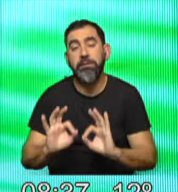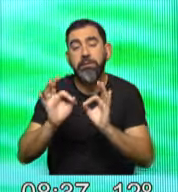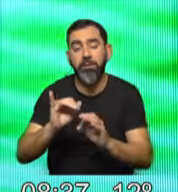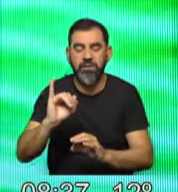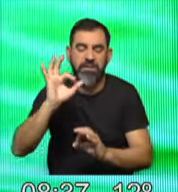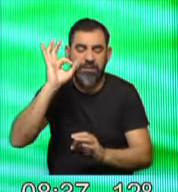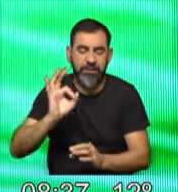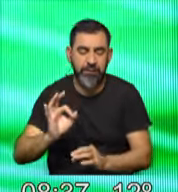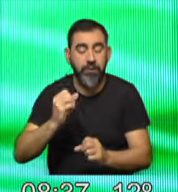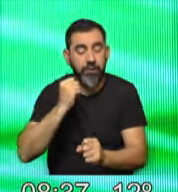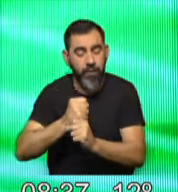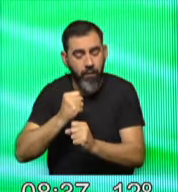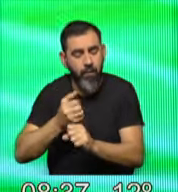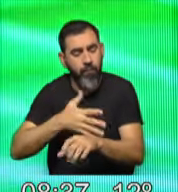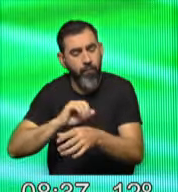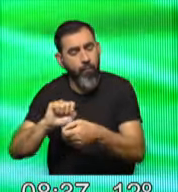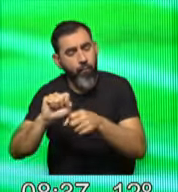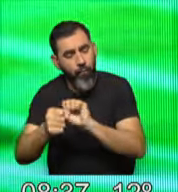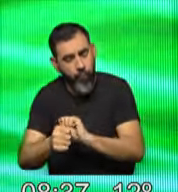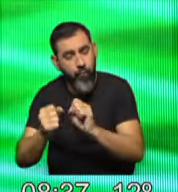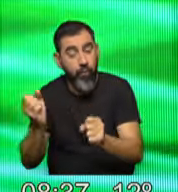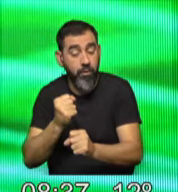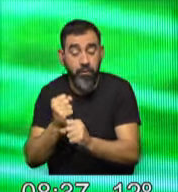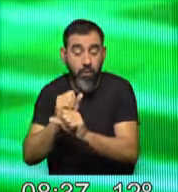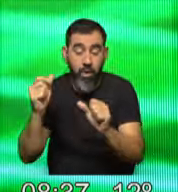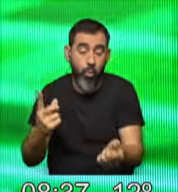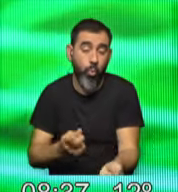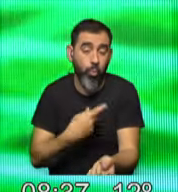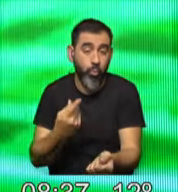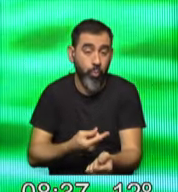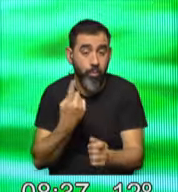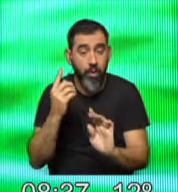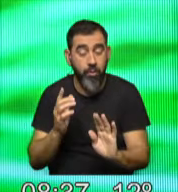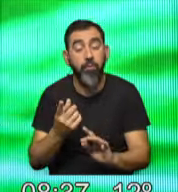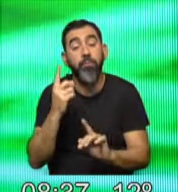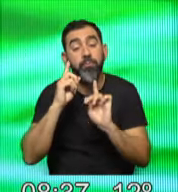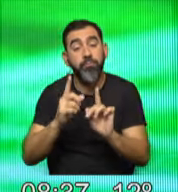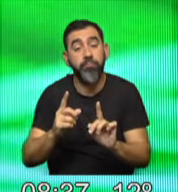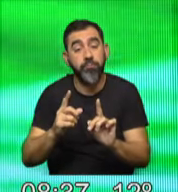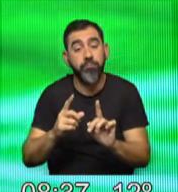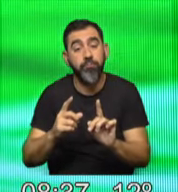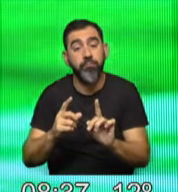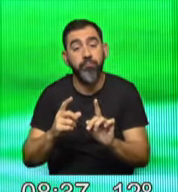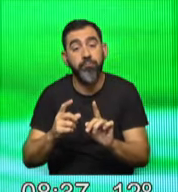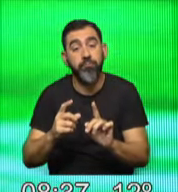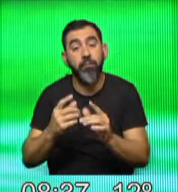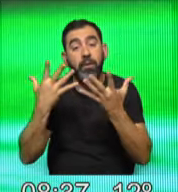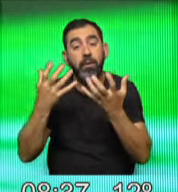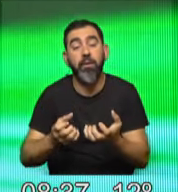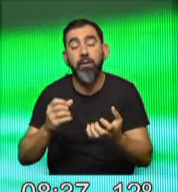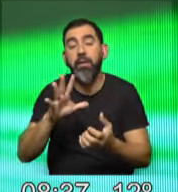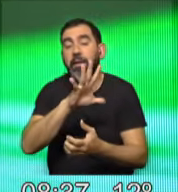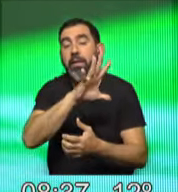con trabajo con esfuerzo Como Hacemos todos los trabajadores pero Inclusive la visión nuestra es entregar por encima de